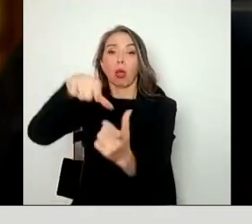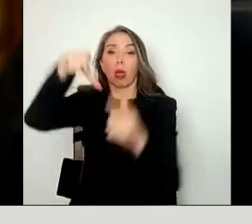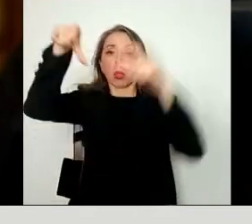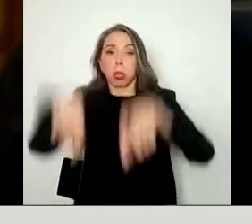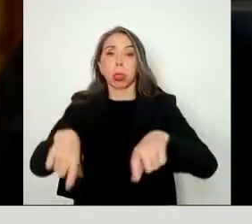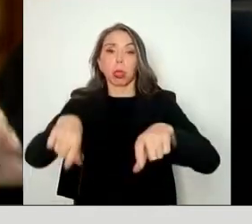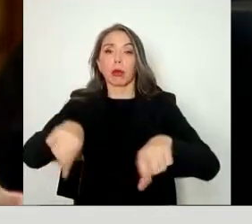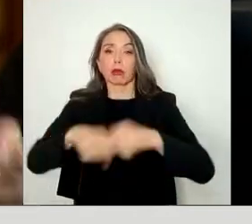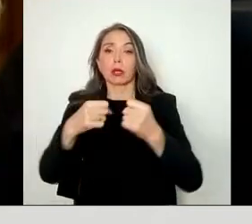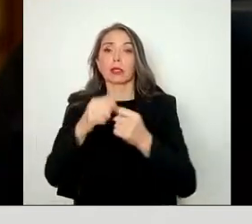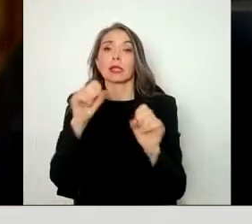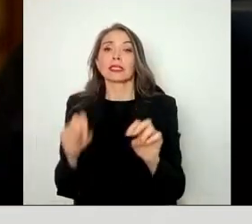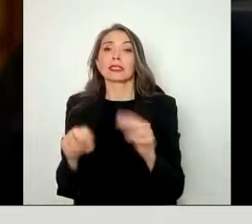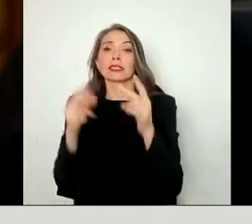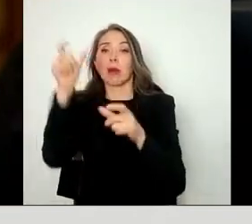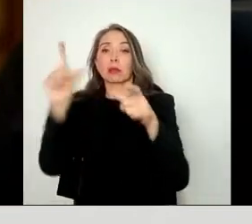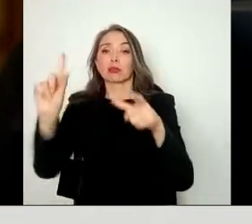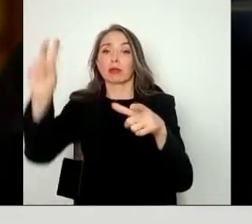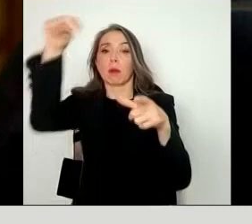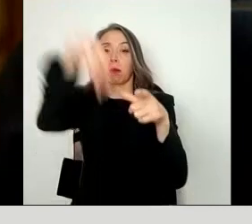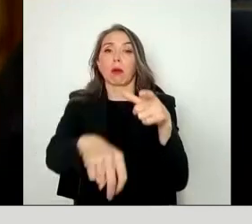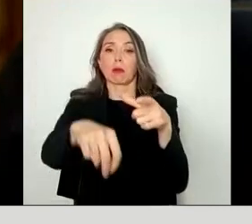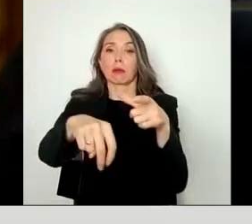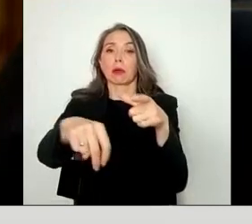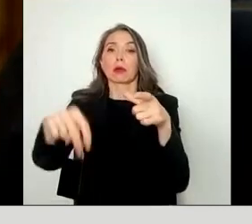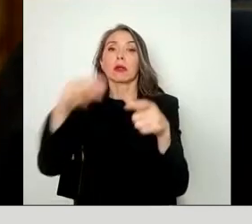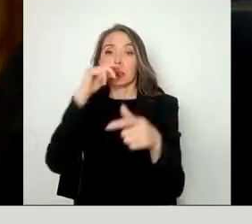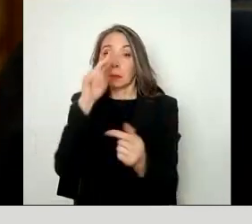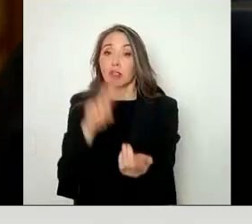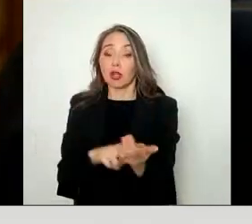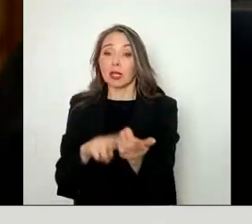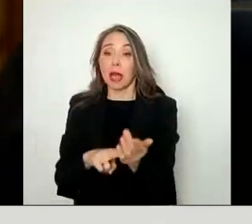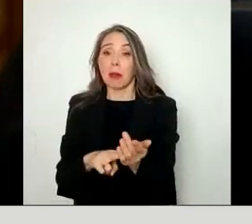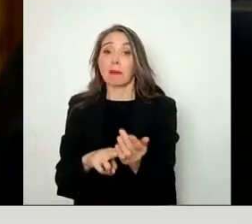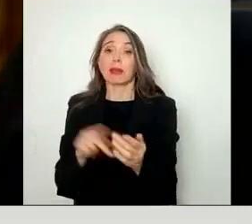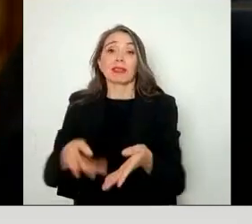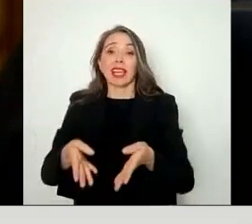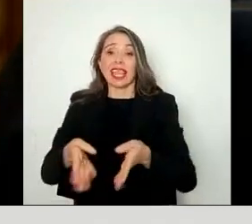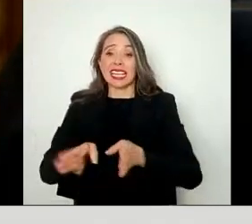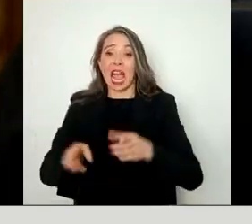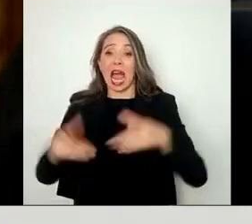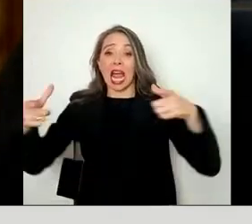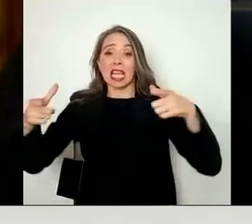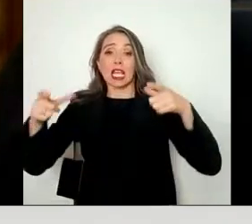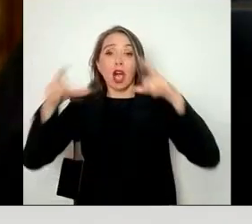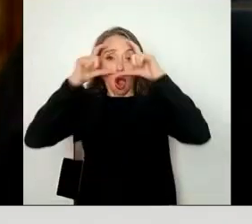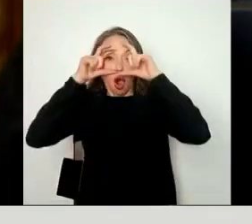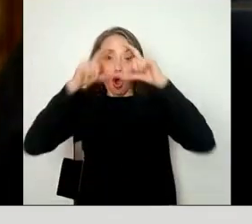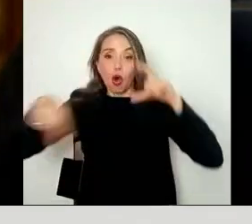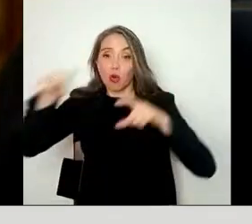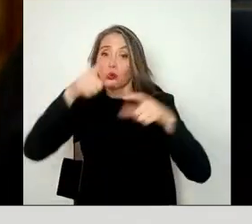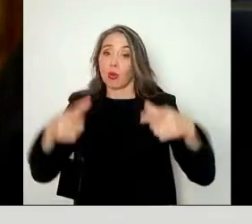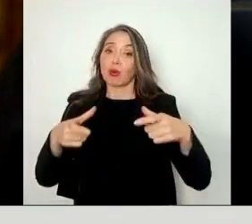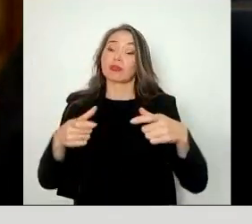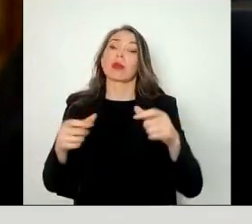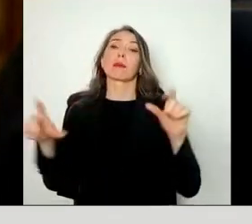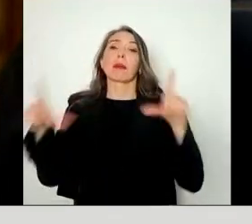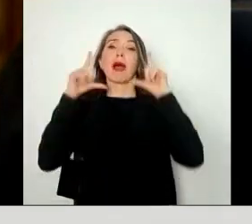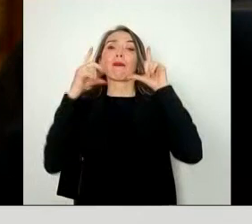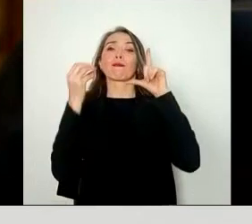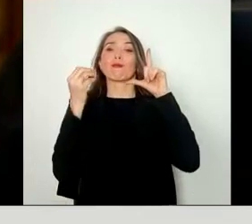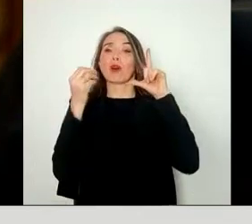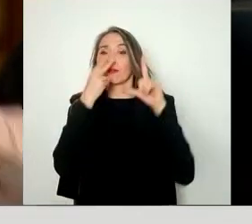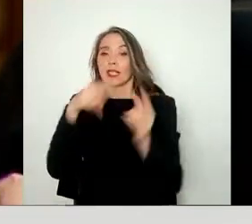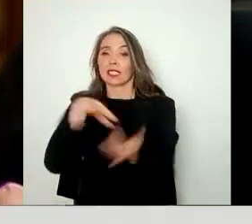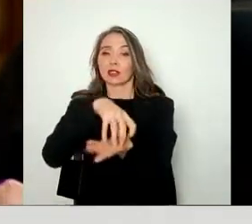personas que ahí transitan pero esto es algo que es realmente impresentable Entonces si queremos dar una buena cara a la ciudad preocupémonos de la entrada a nuestra